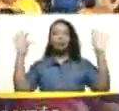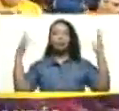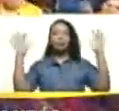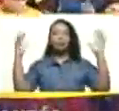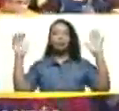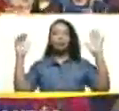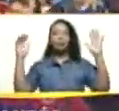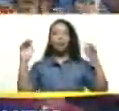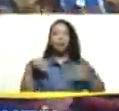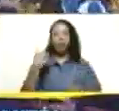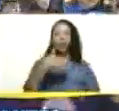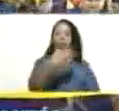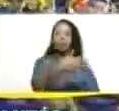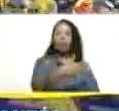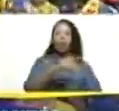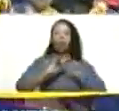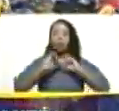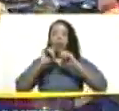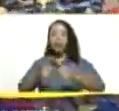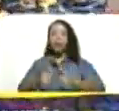Cuando empezamos,